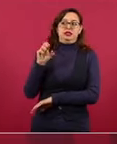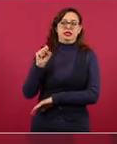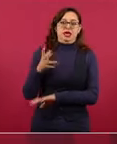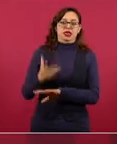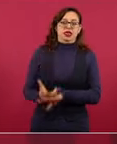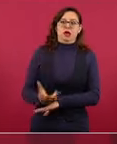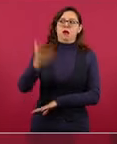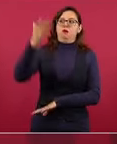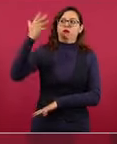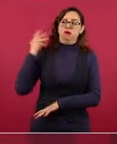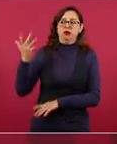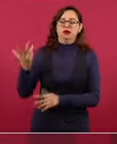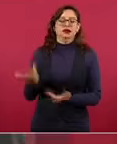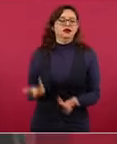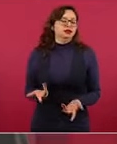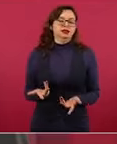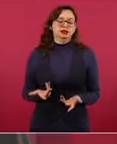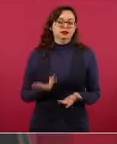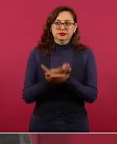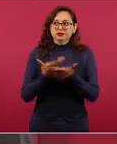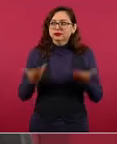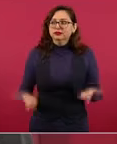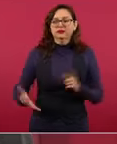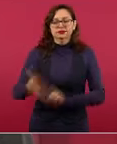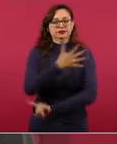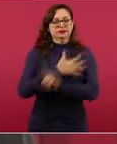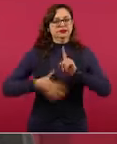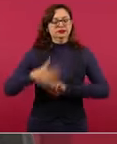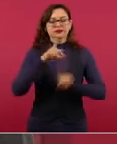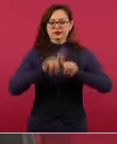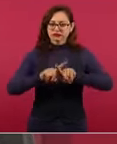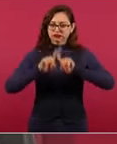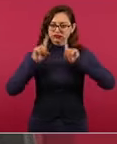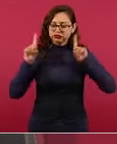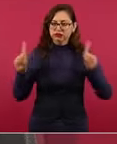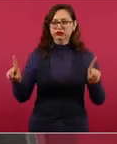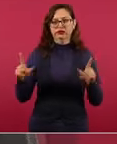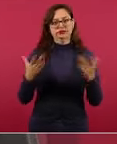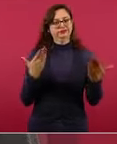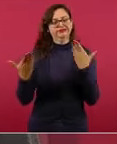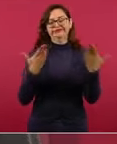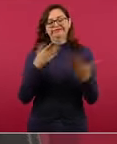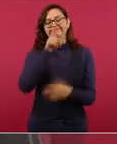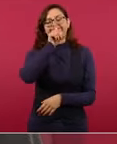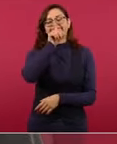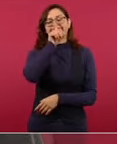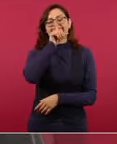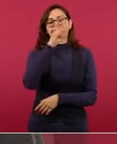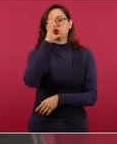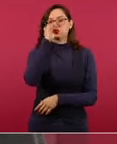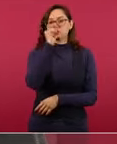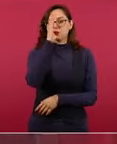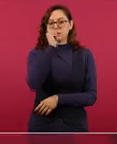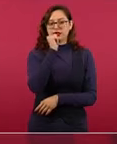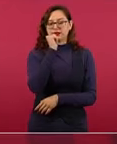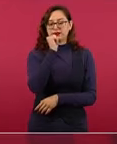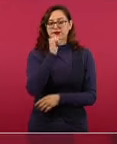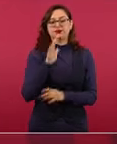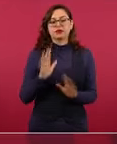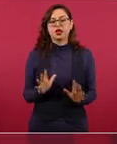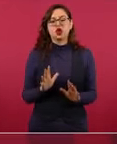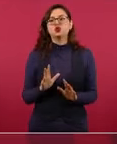estamos viviendo ahora y sin de